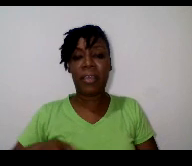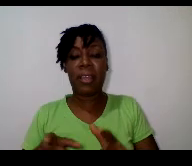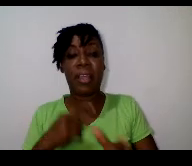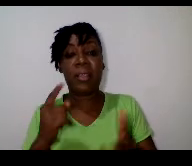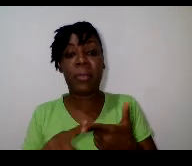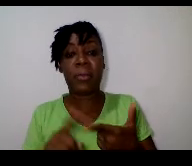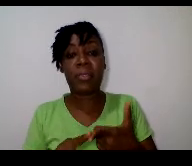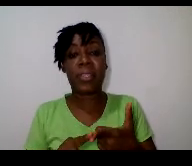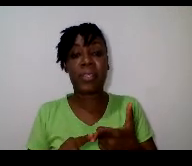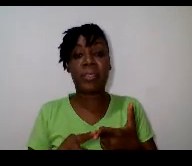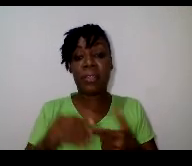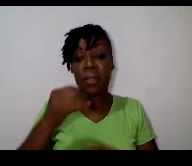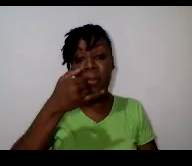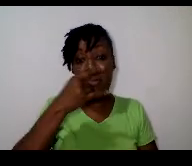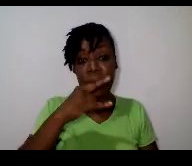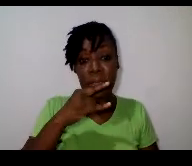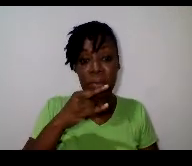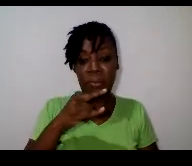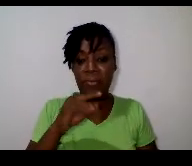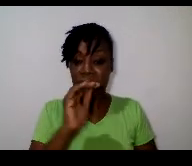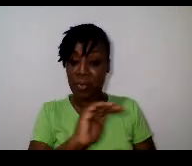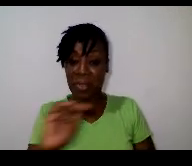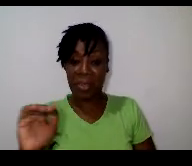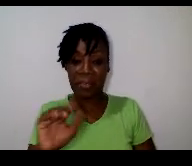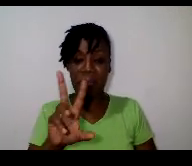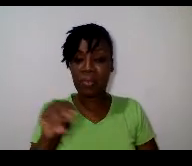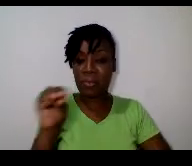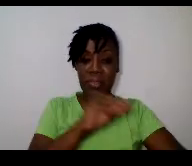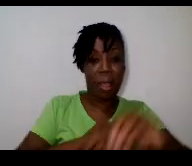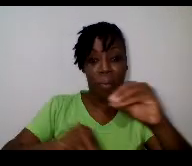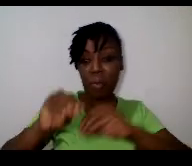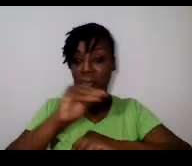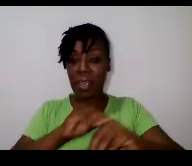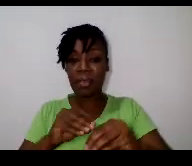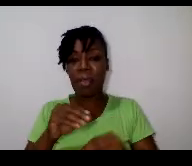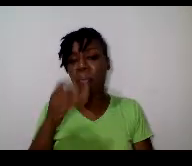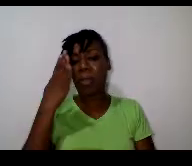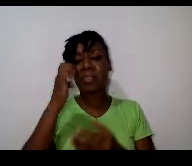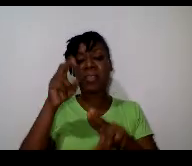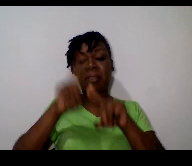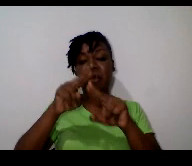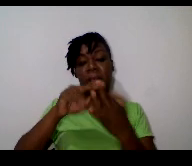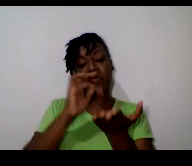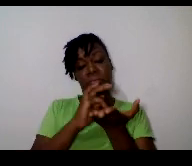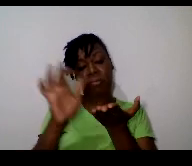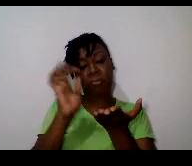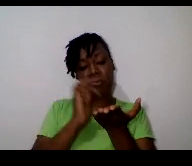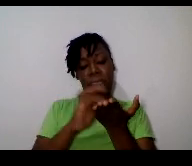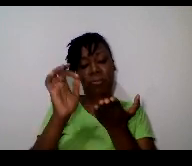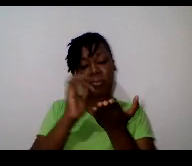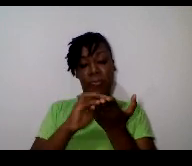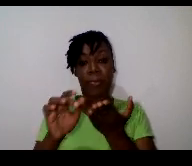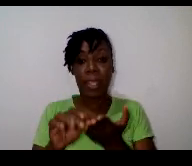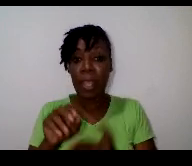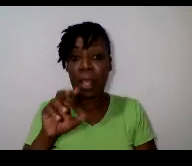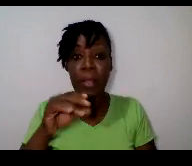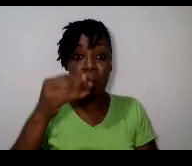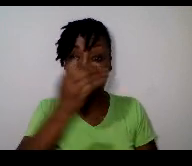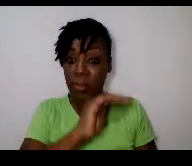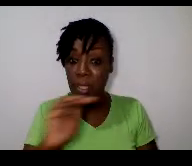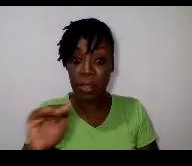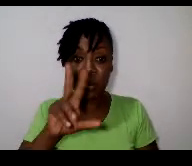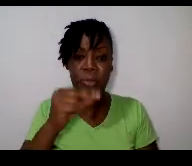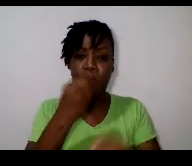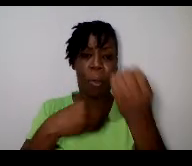no se están moviendo porque las pantallas los invitan a ser sedentarios. Los niños no están comiendo en familia porque